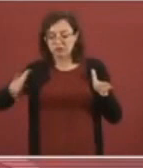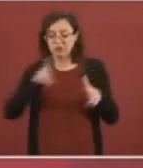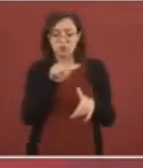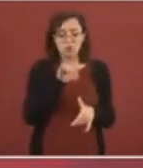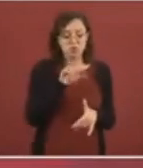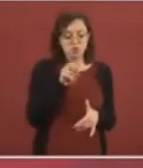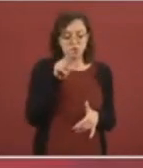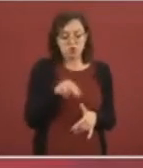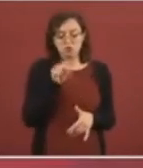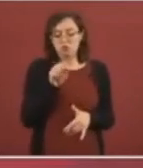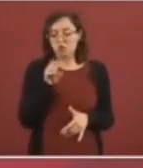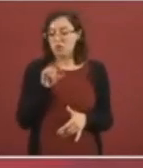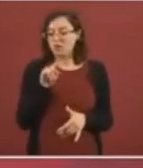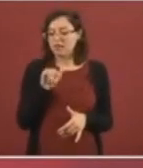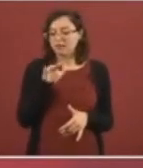con